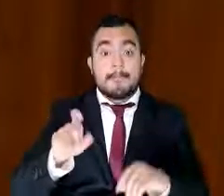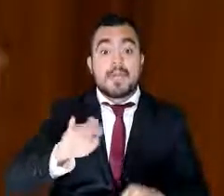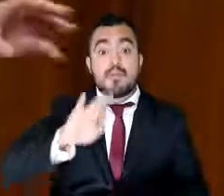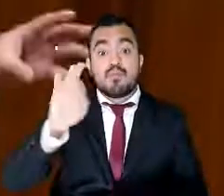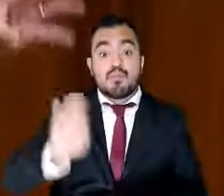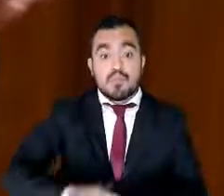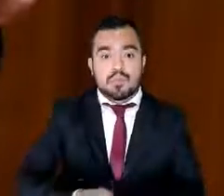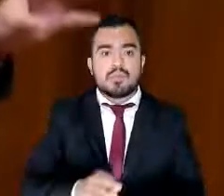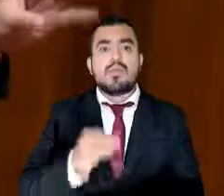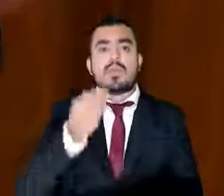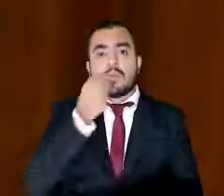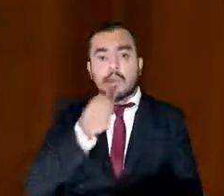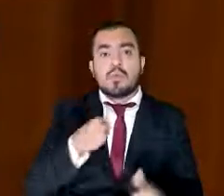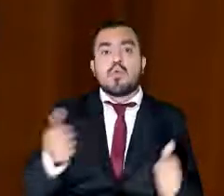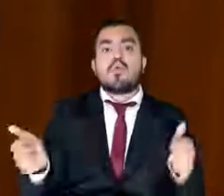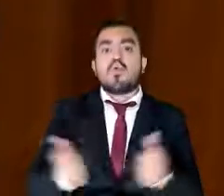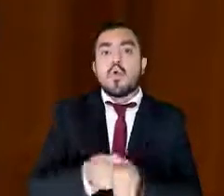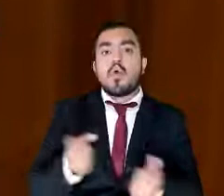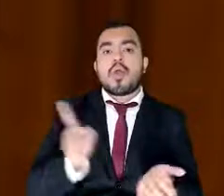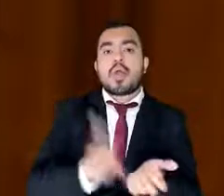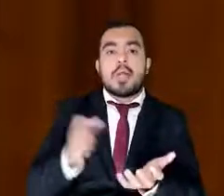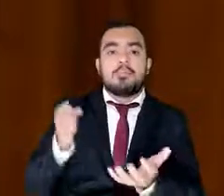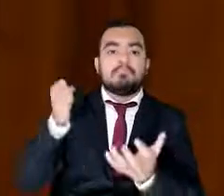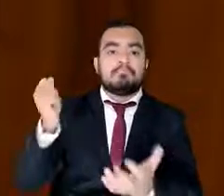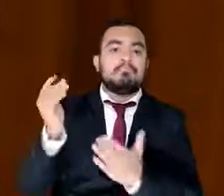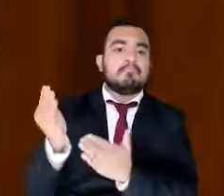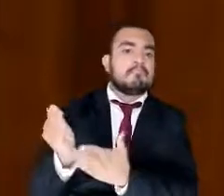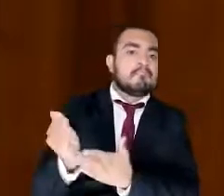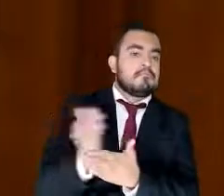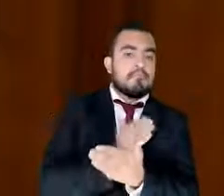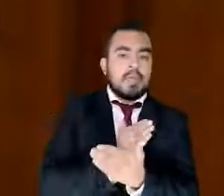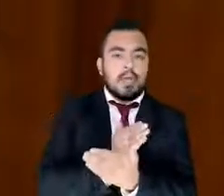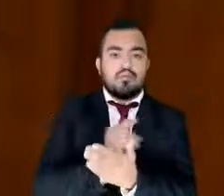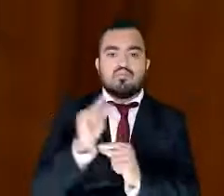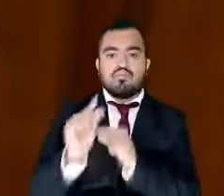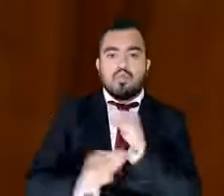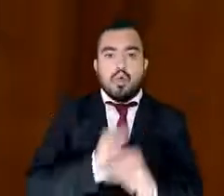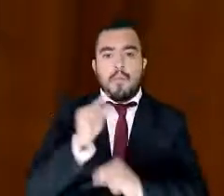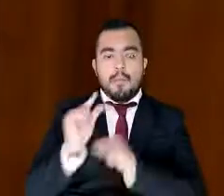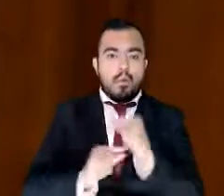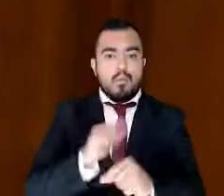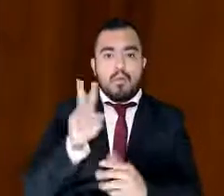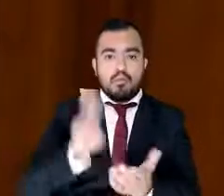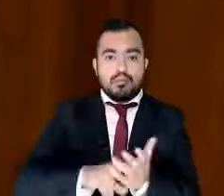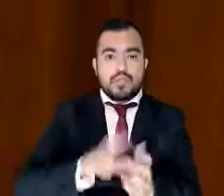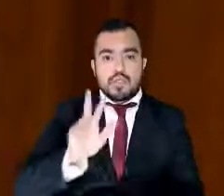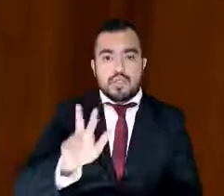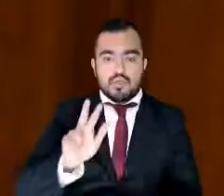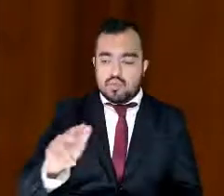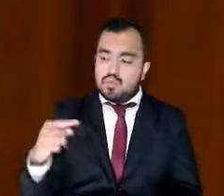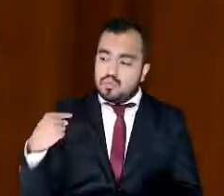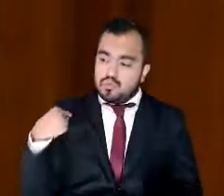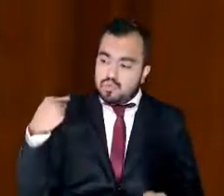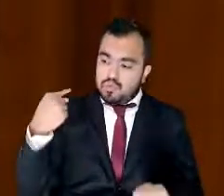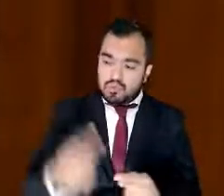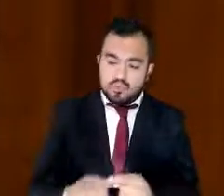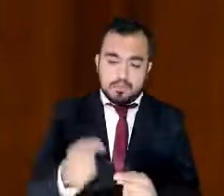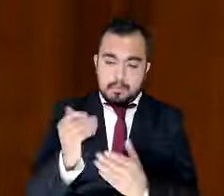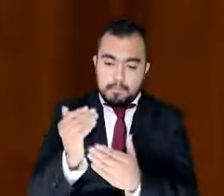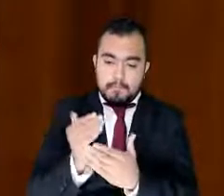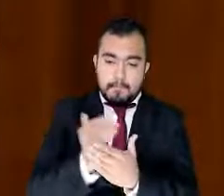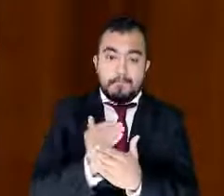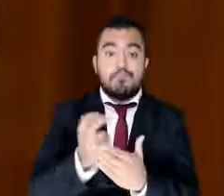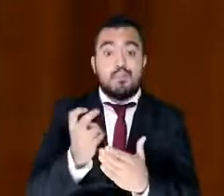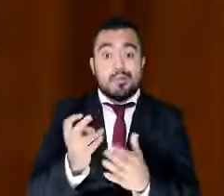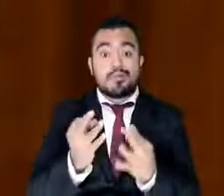es aún con los recortes que se han ido dando gradualmente desde el 2018 a la fecha. Por eso